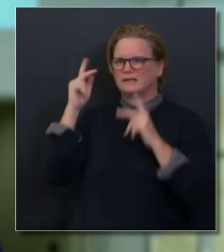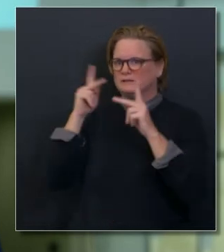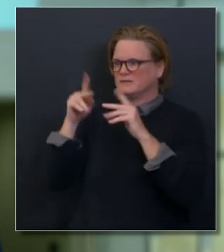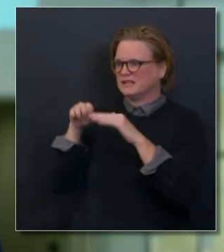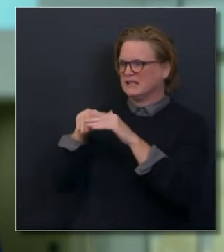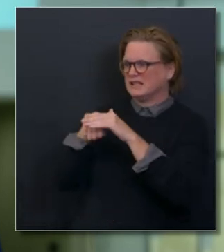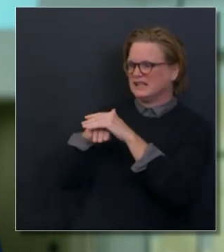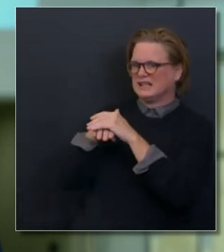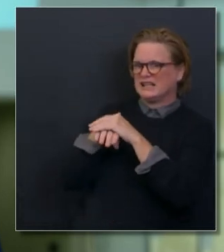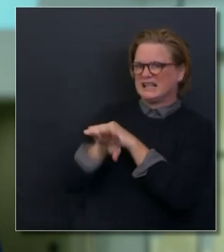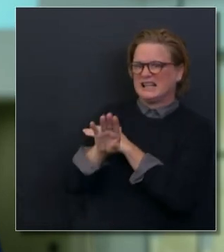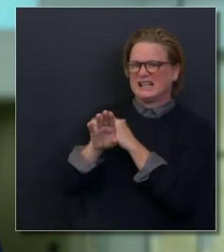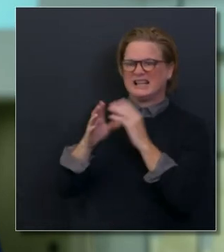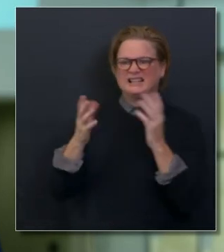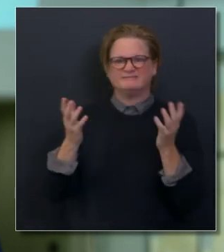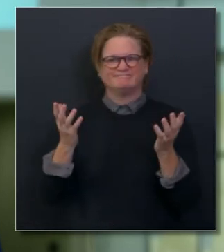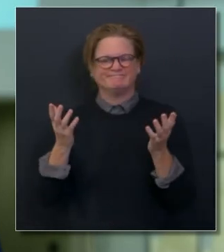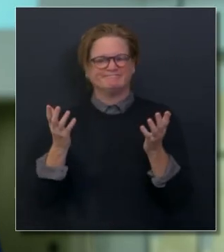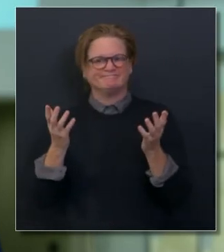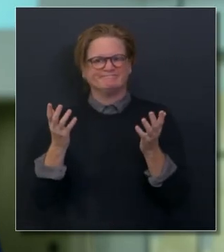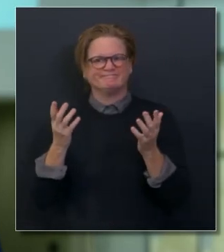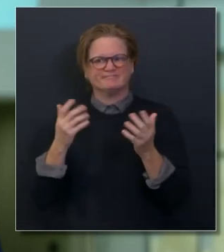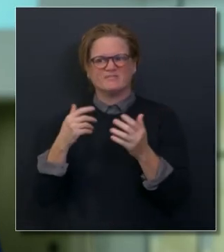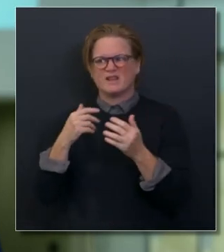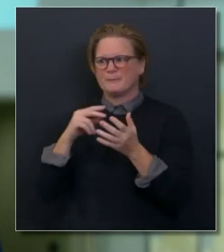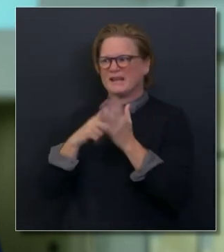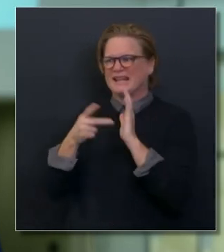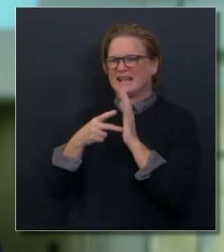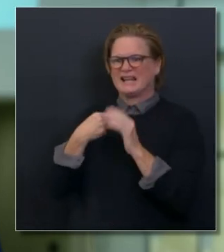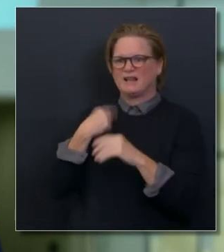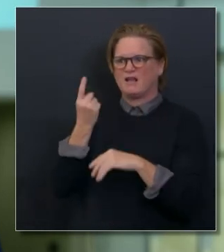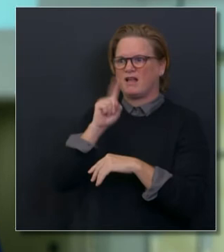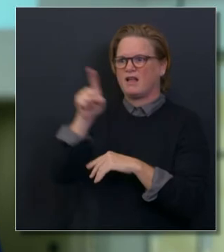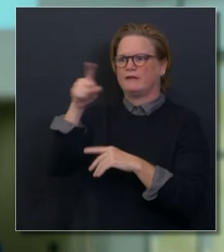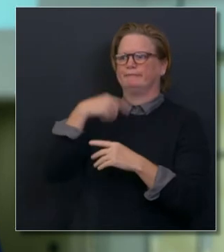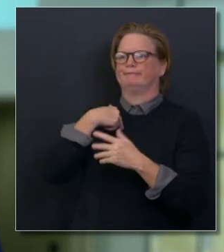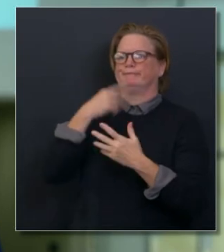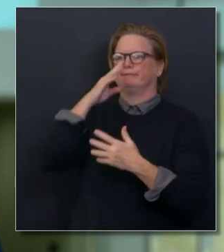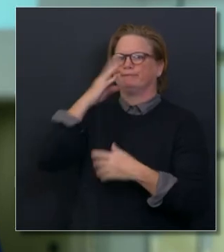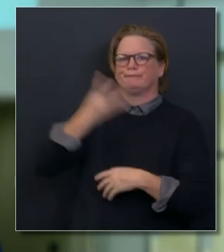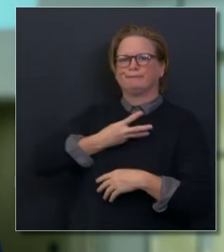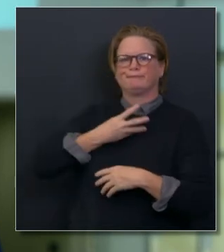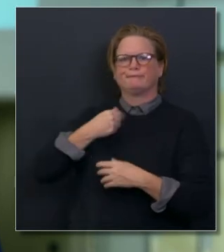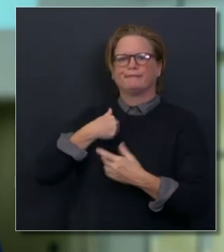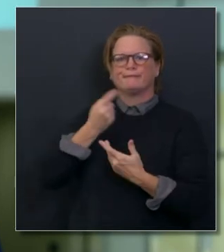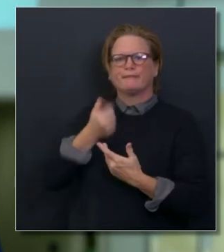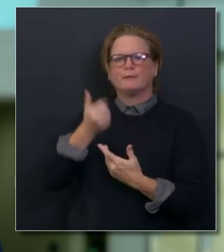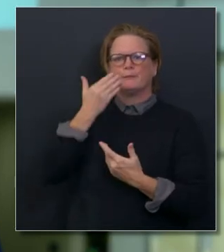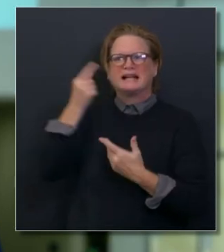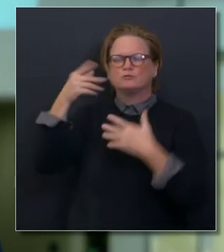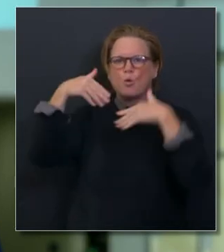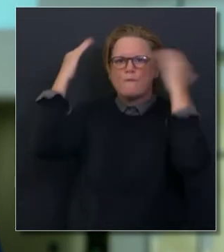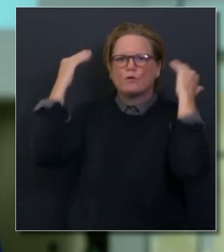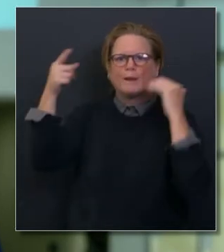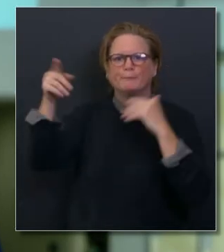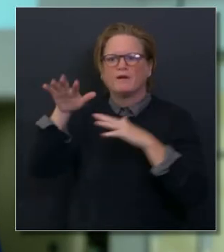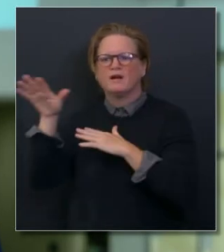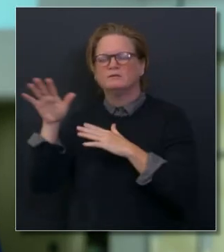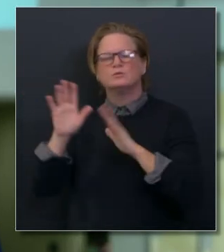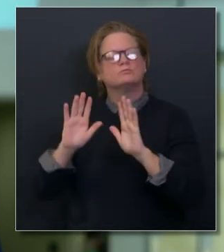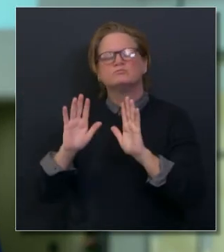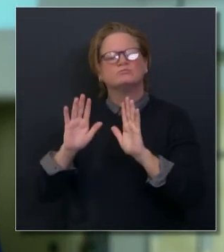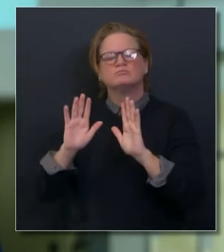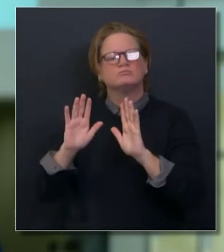de racionar estos atención. Tenemos muchos grupos, que es las pautas de atención en